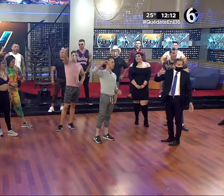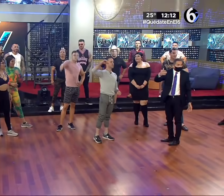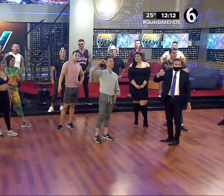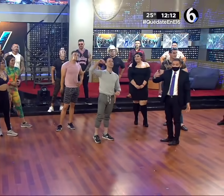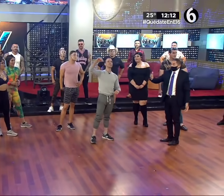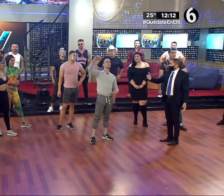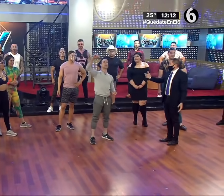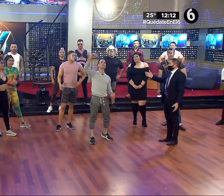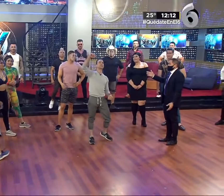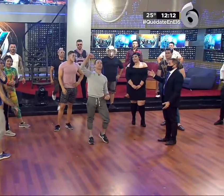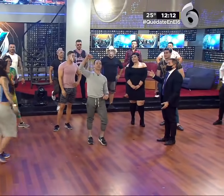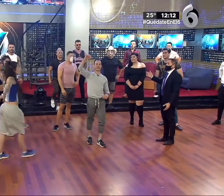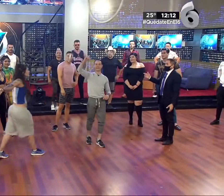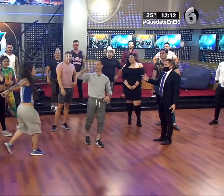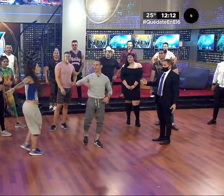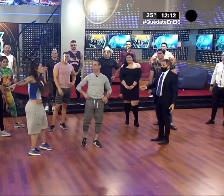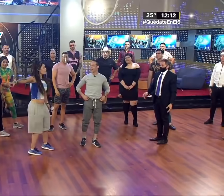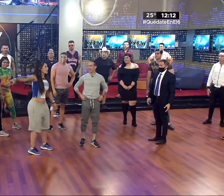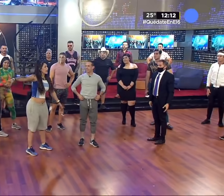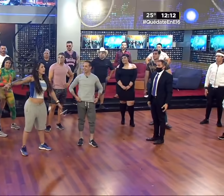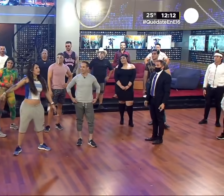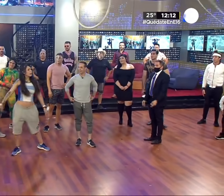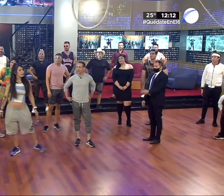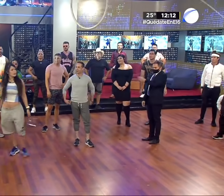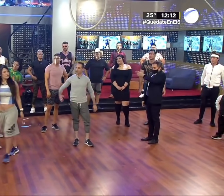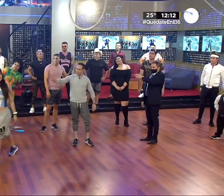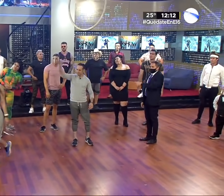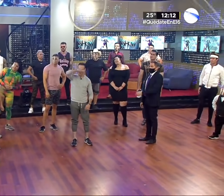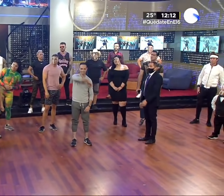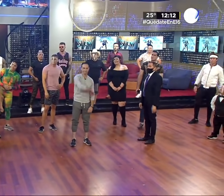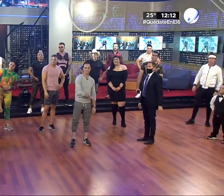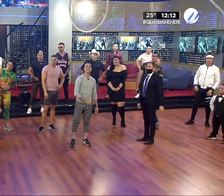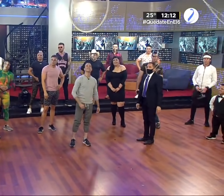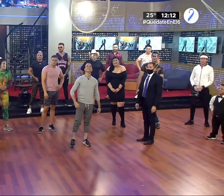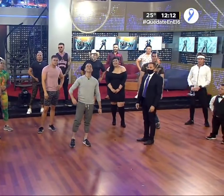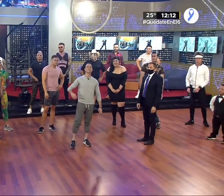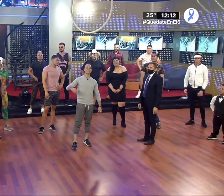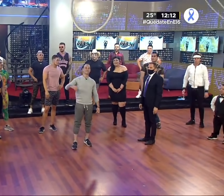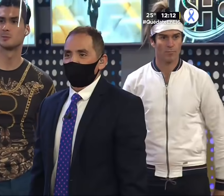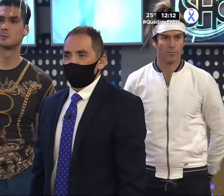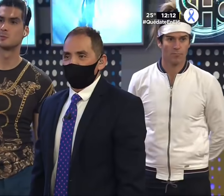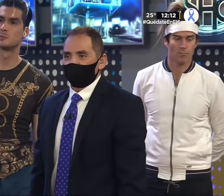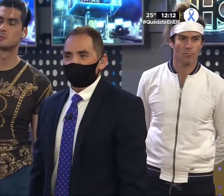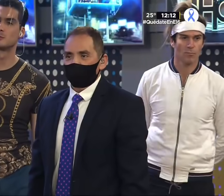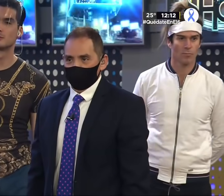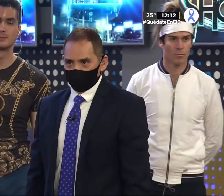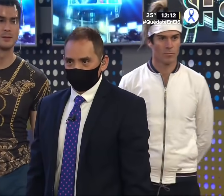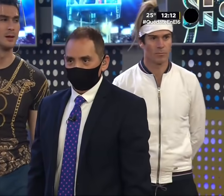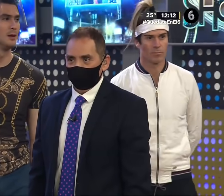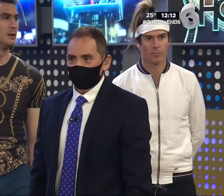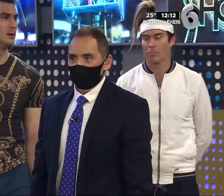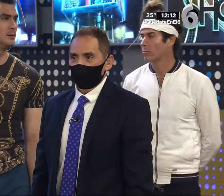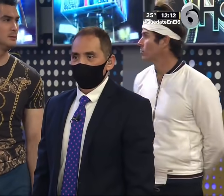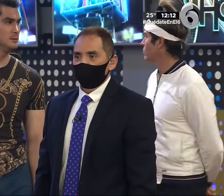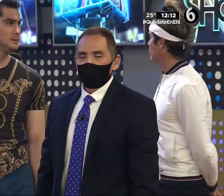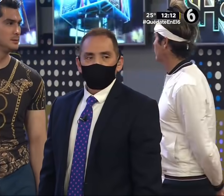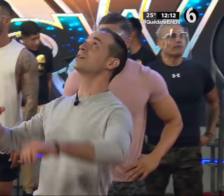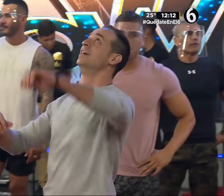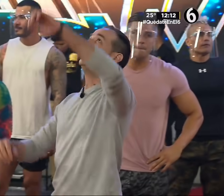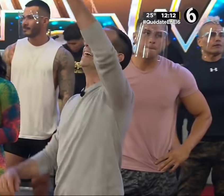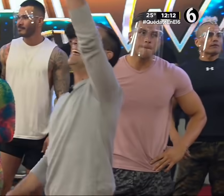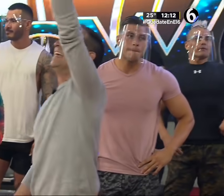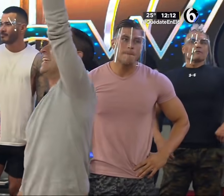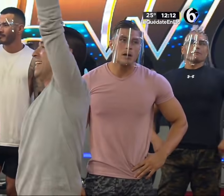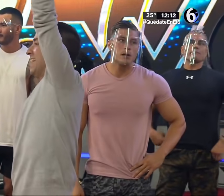Vamos a ponerles un ejercicio fácil, señor Chavana, aquí al elenco. Ahí viene Natalie Gómez. Mi compañera Natalie ya